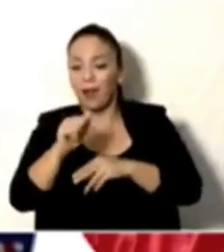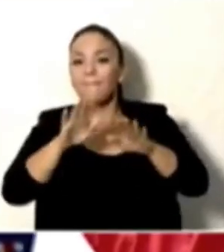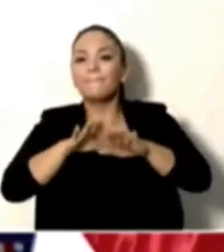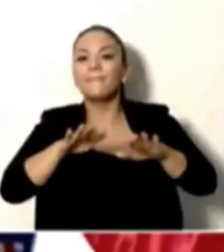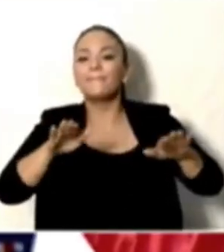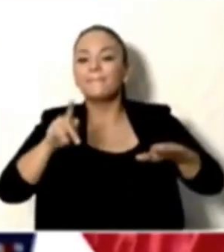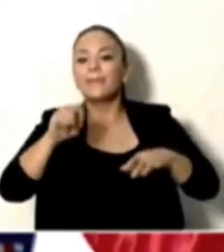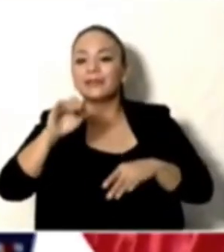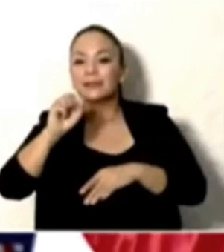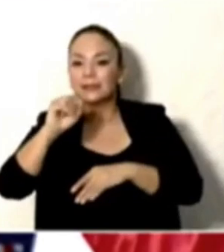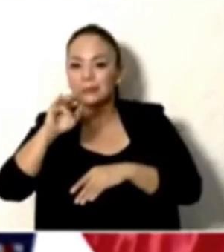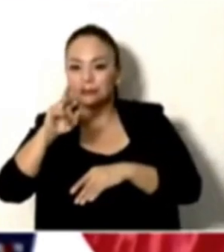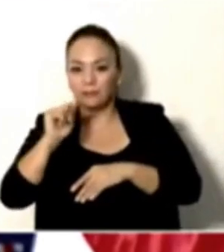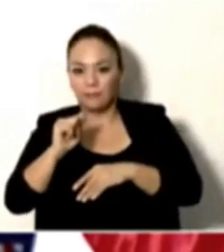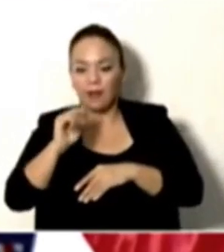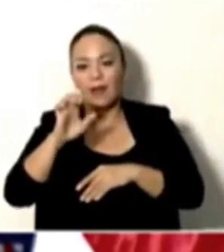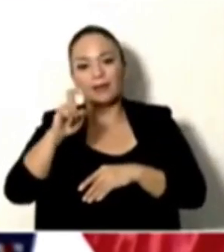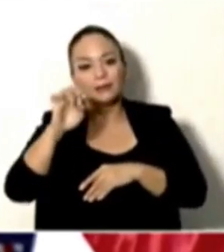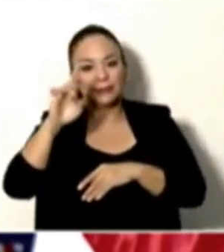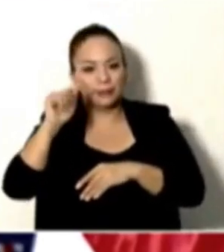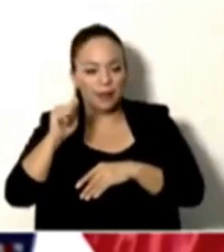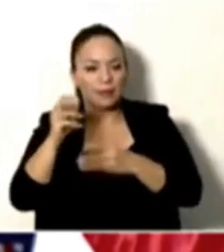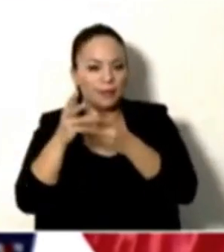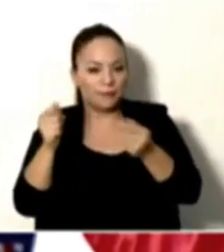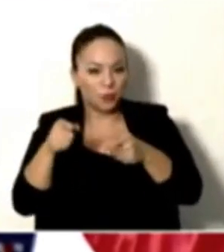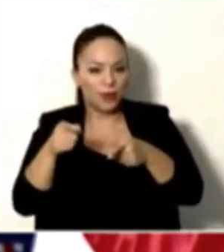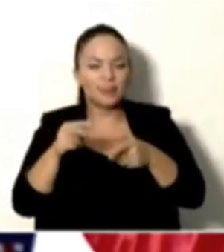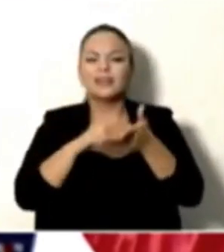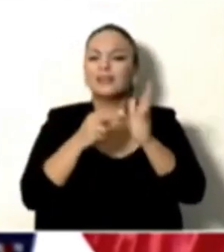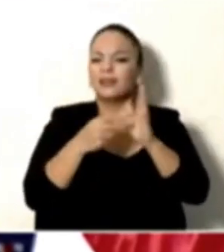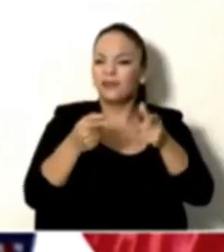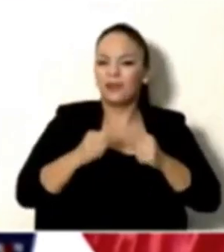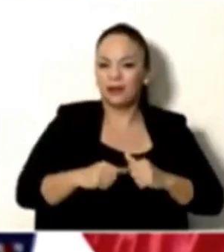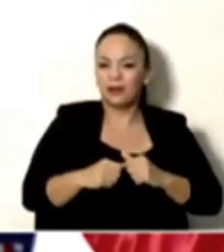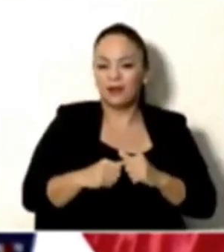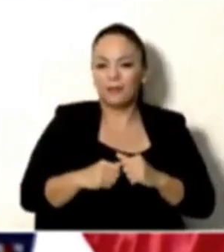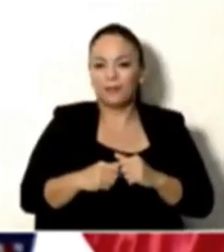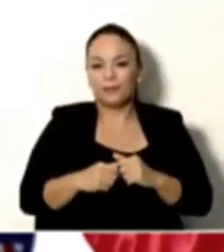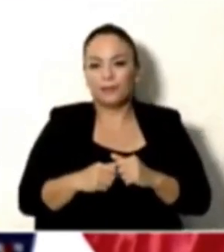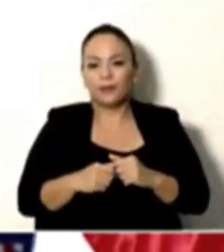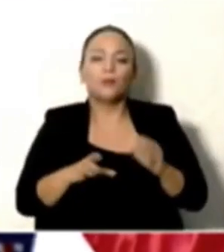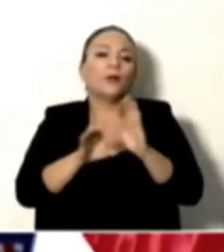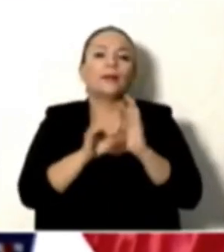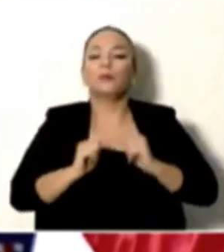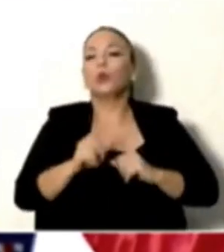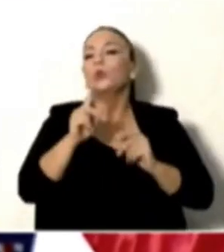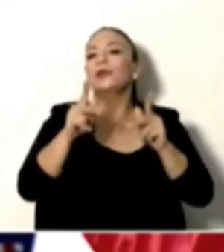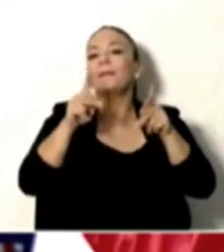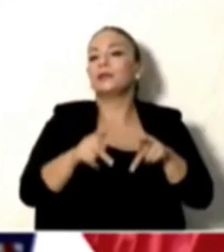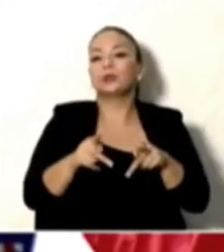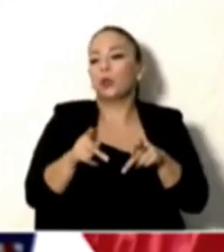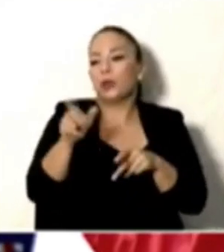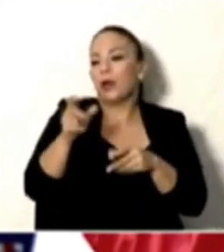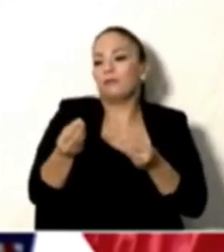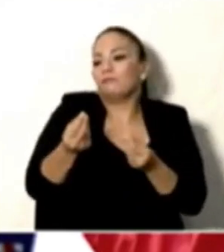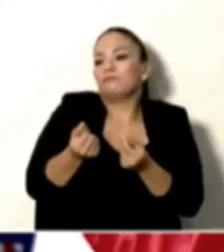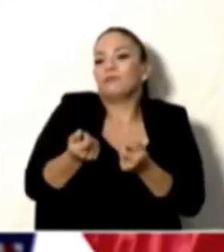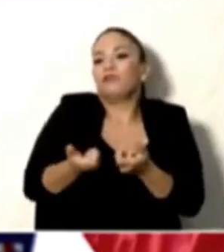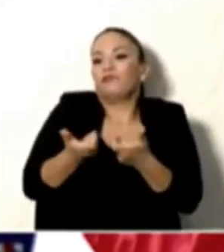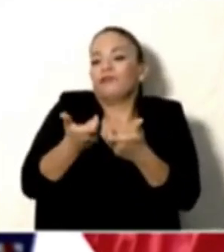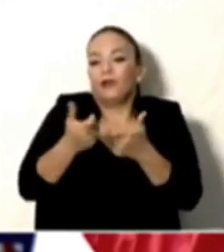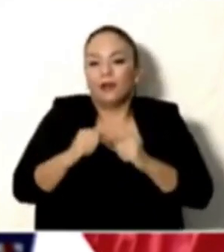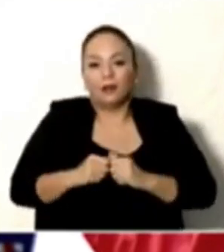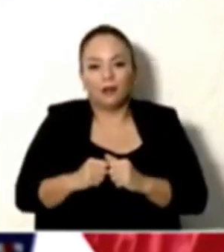pasivas extraterritoriales, ¿verdad? ¿Qué quiere decir eso? De que si usted es una persona muy rica y tiene